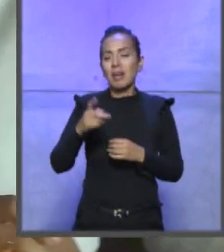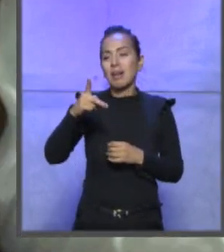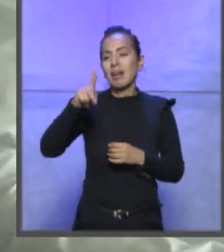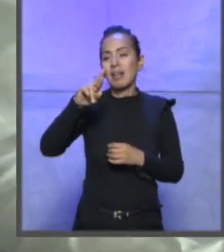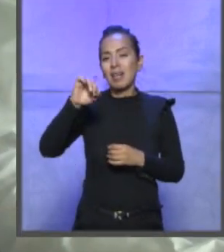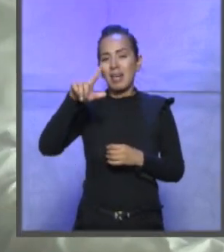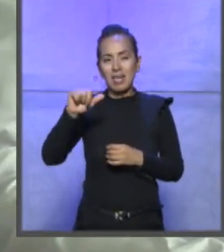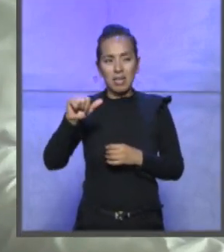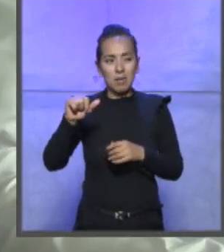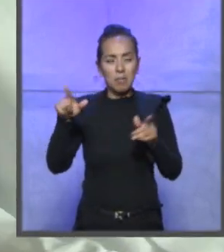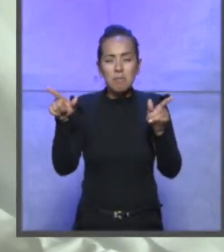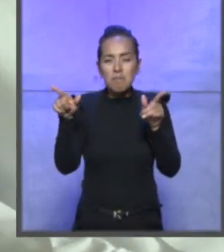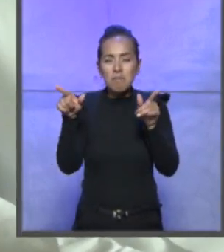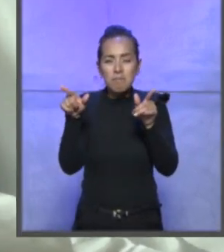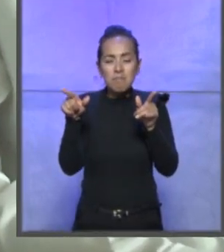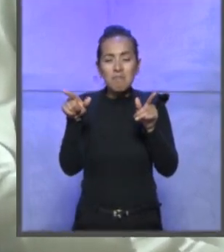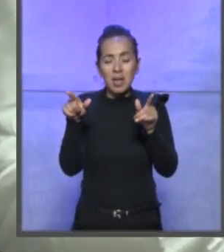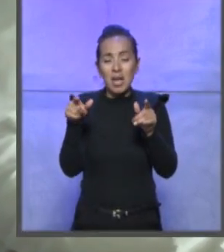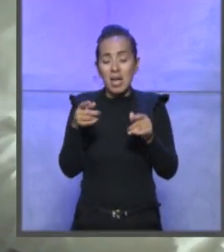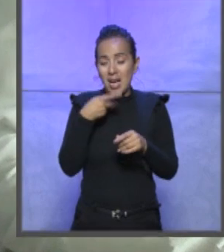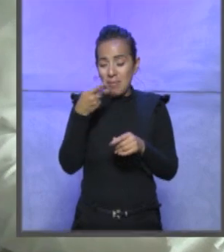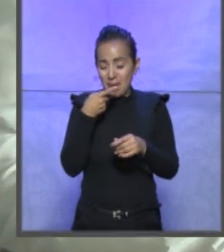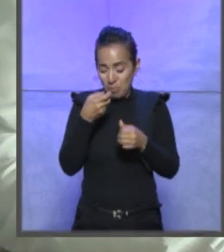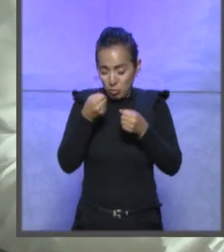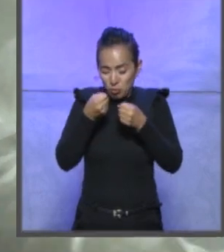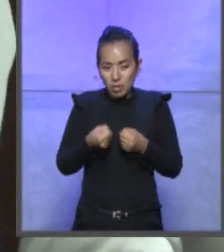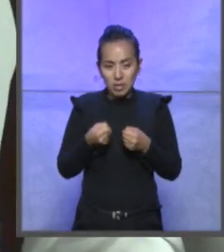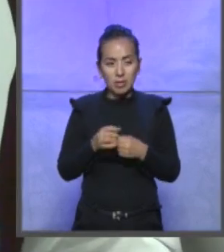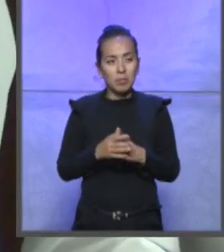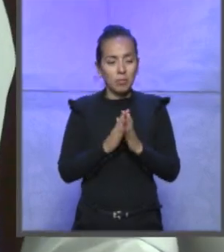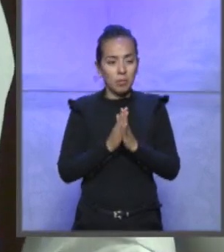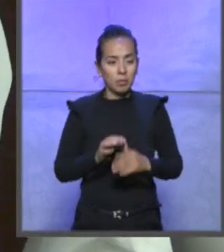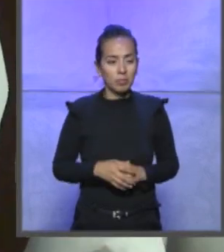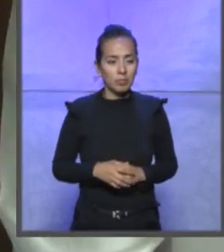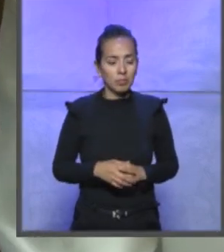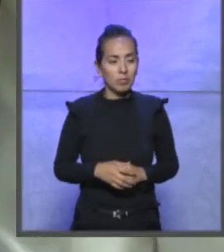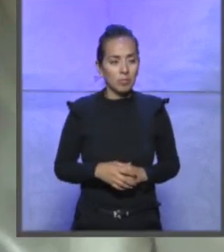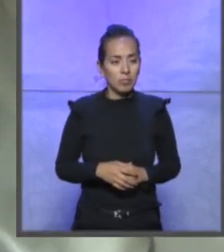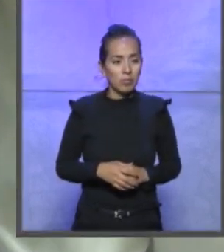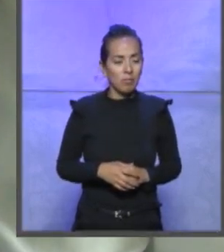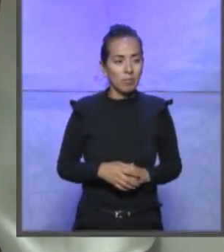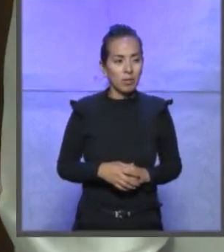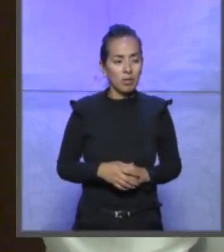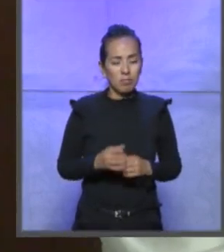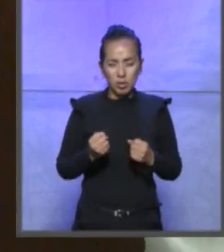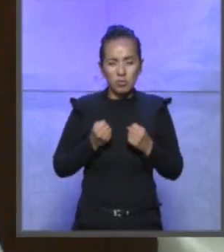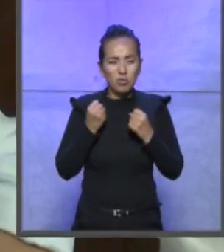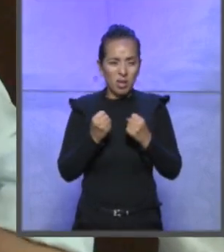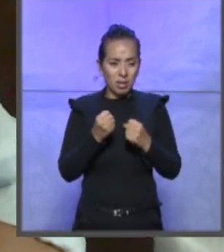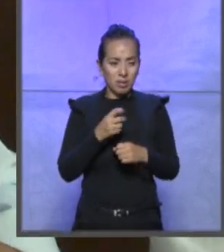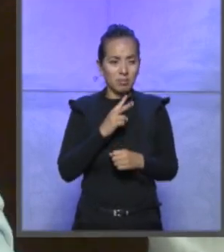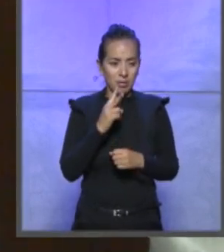a Carla. Nada más te rogaría, Carla, que habláramos un poco más fuerte, porque me parece que tenemos un tema con los micrófonos. En parte